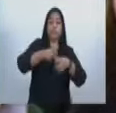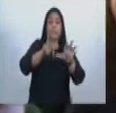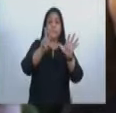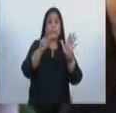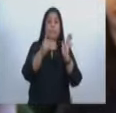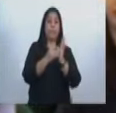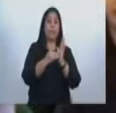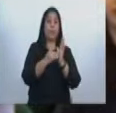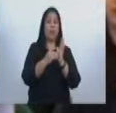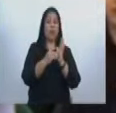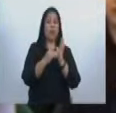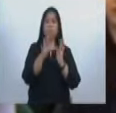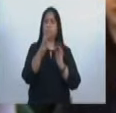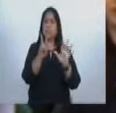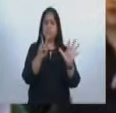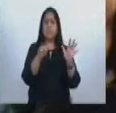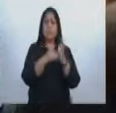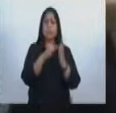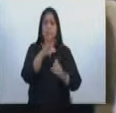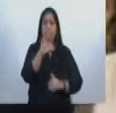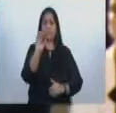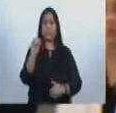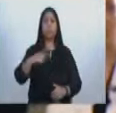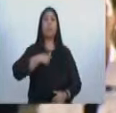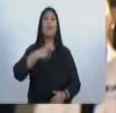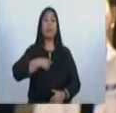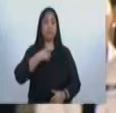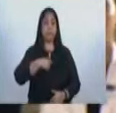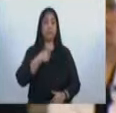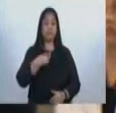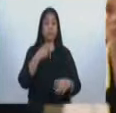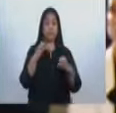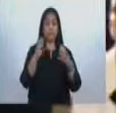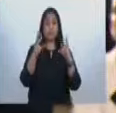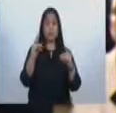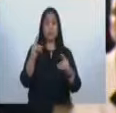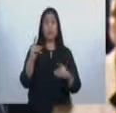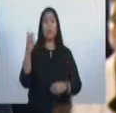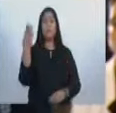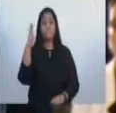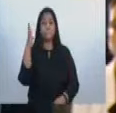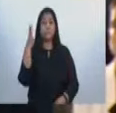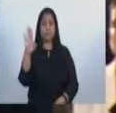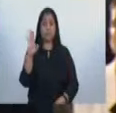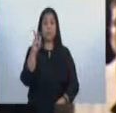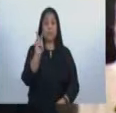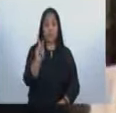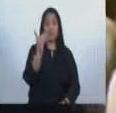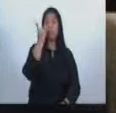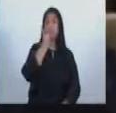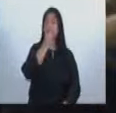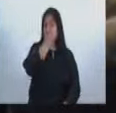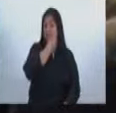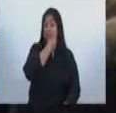7000 más de 7000 7500 maestros entre maestros de educación básica y maestros